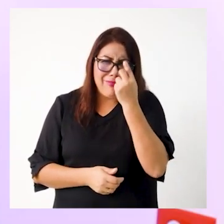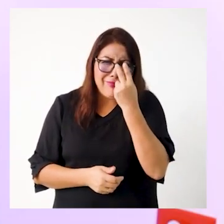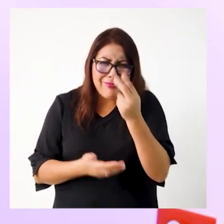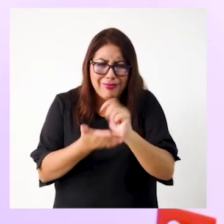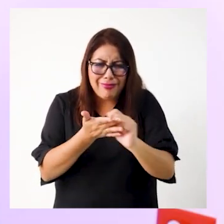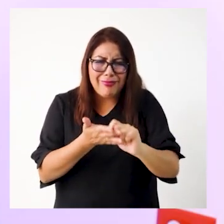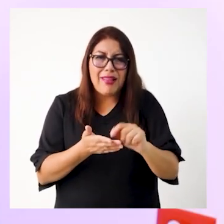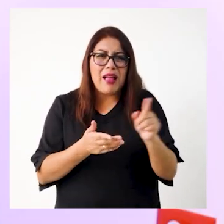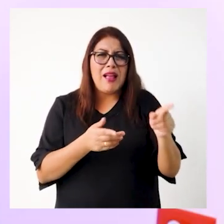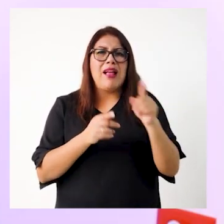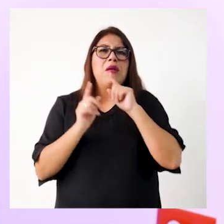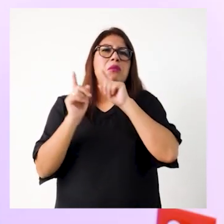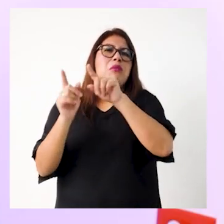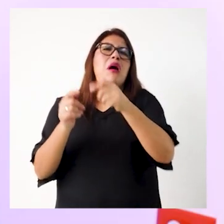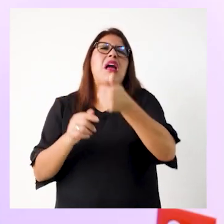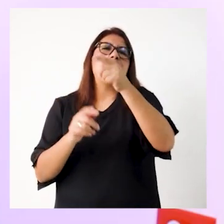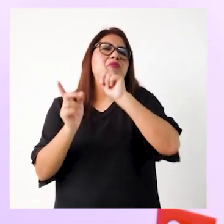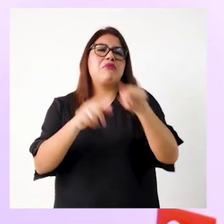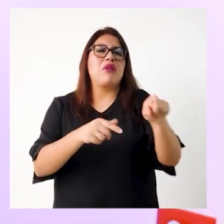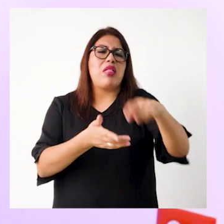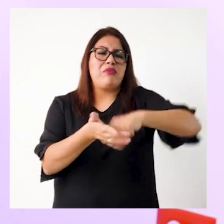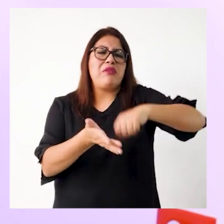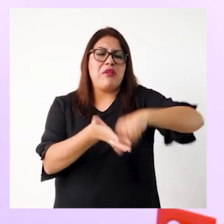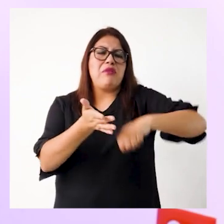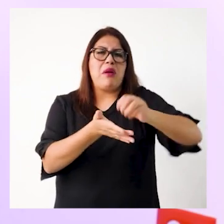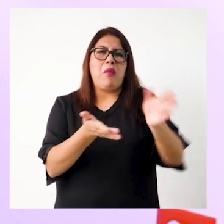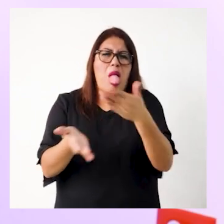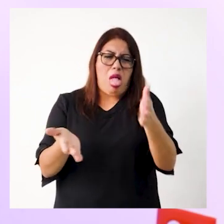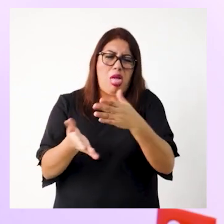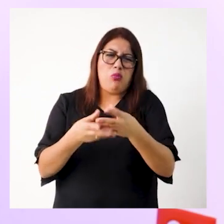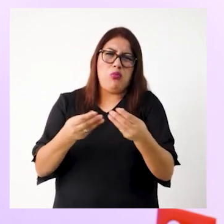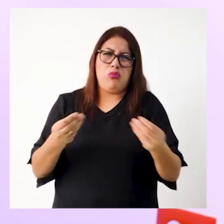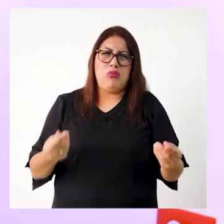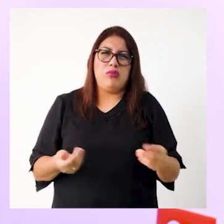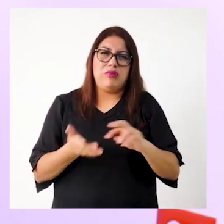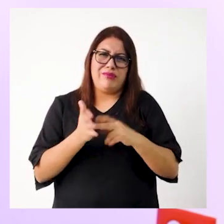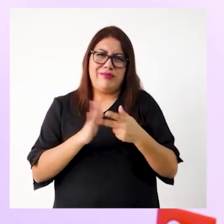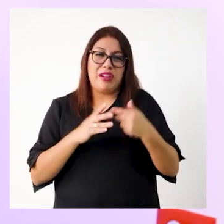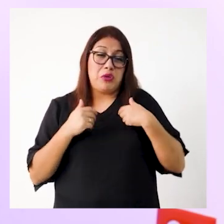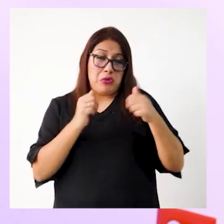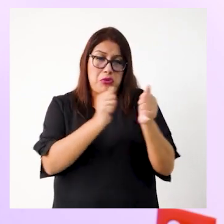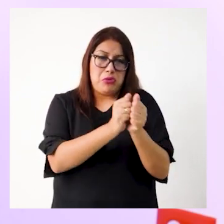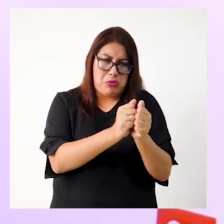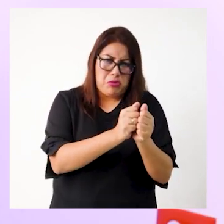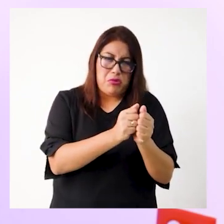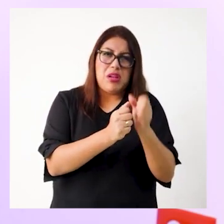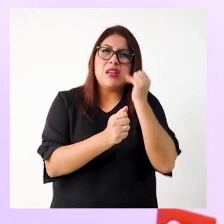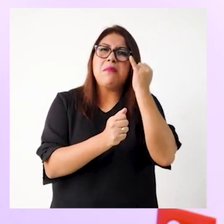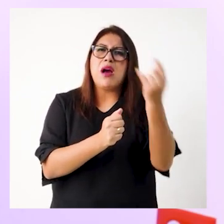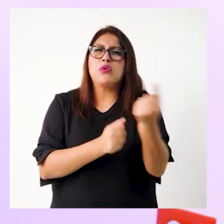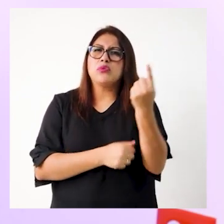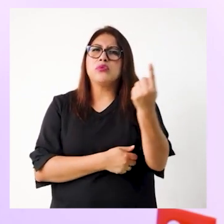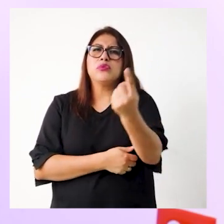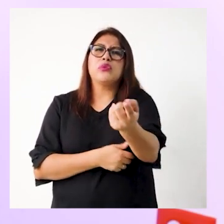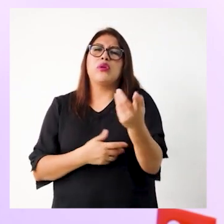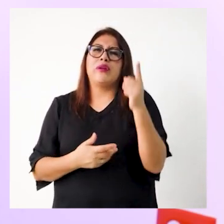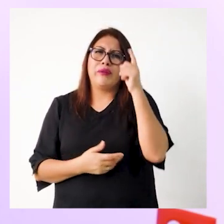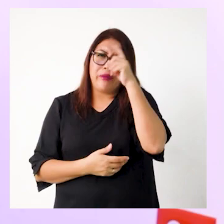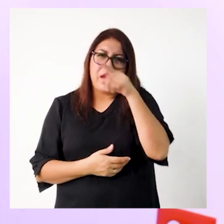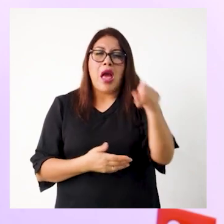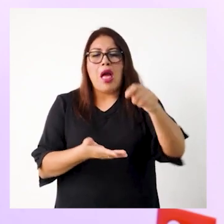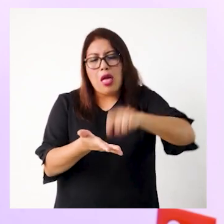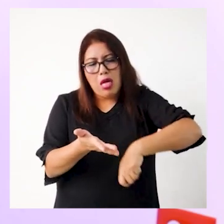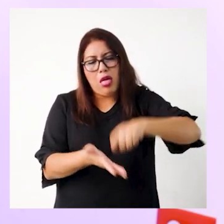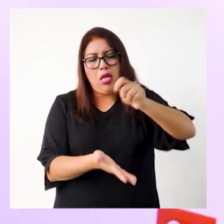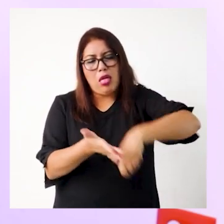Entonces, hacer que una señora llene esto, si no va acompañada por alguien, es un verdadero dolor de cabeza. Y una vez que firmó